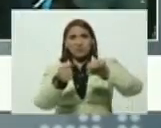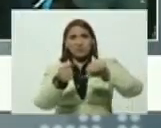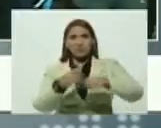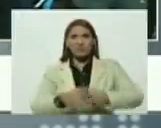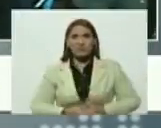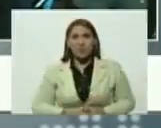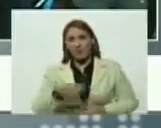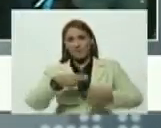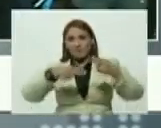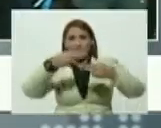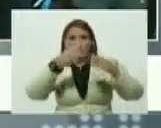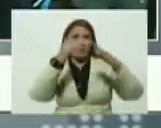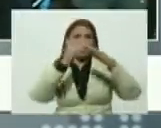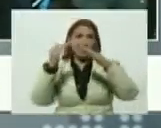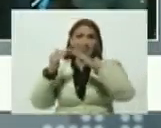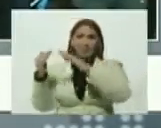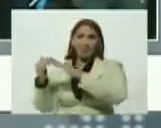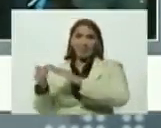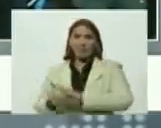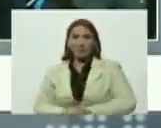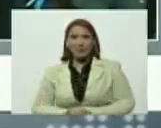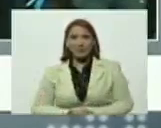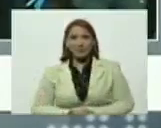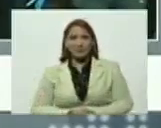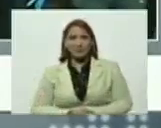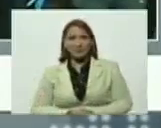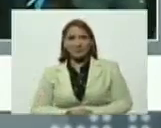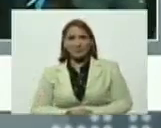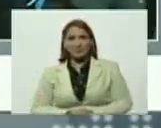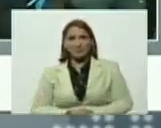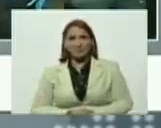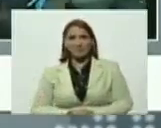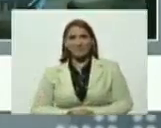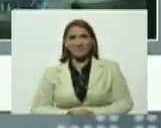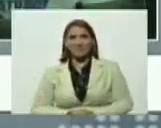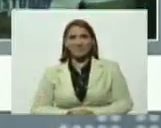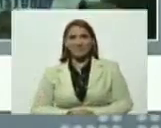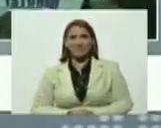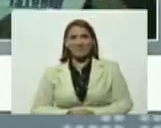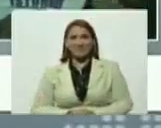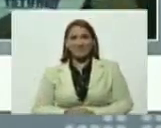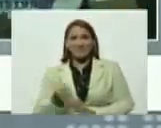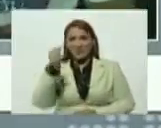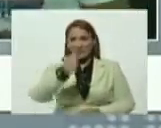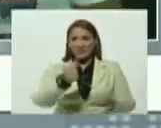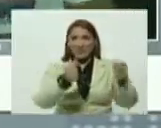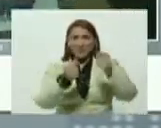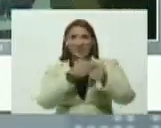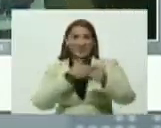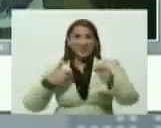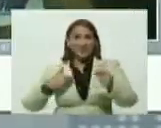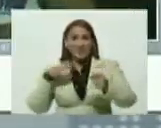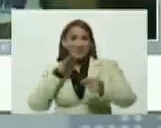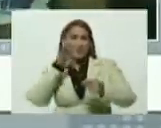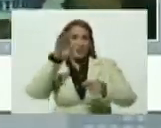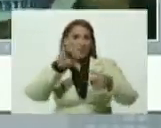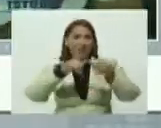cemento, construye el apartamento. Meli, Meli, la cabillera, que quiere